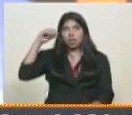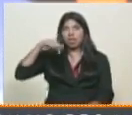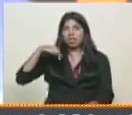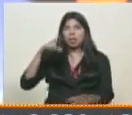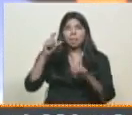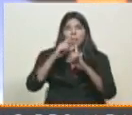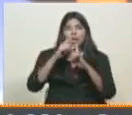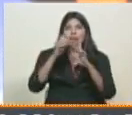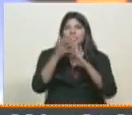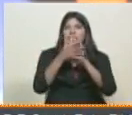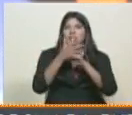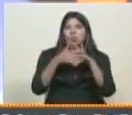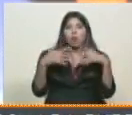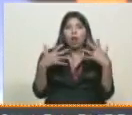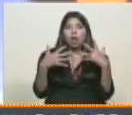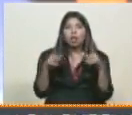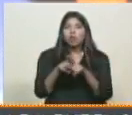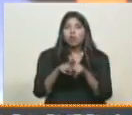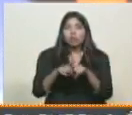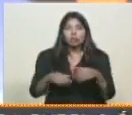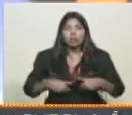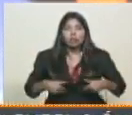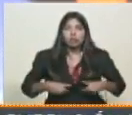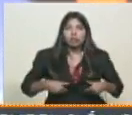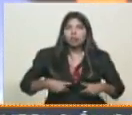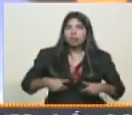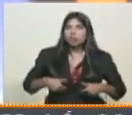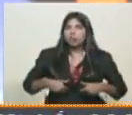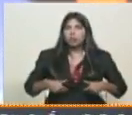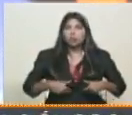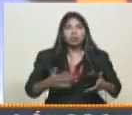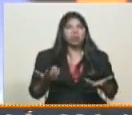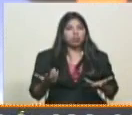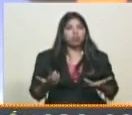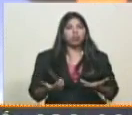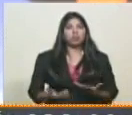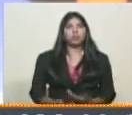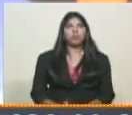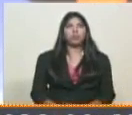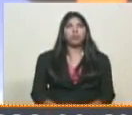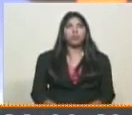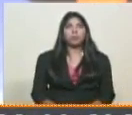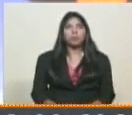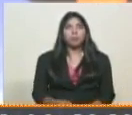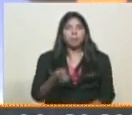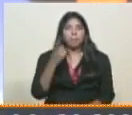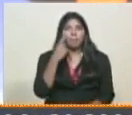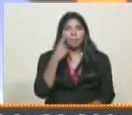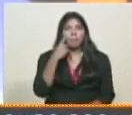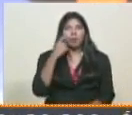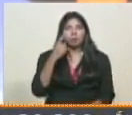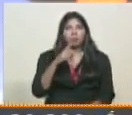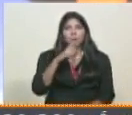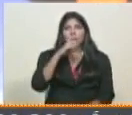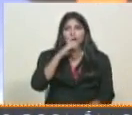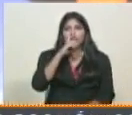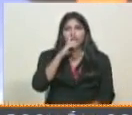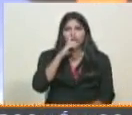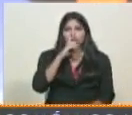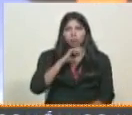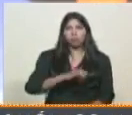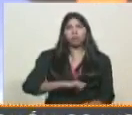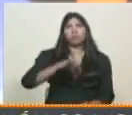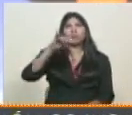es desafío no venezuela tiene muchos desafíos en este escenario internacional sobre todo vivos a un presidente nicolás maduro llevando